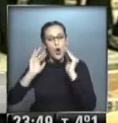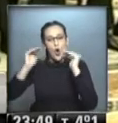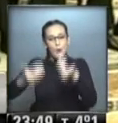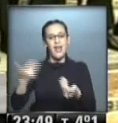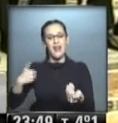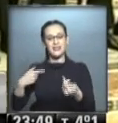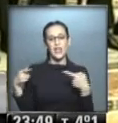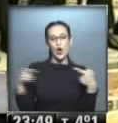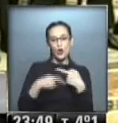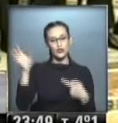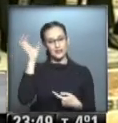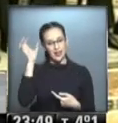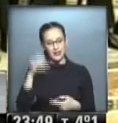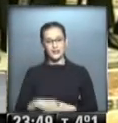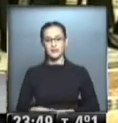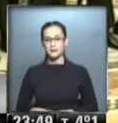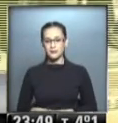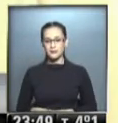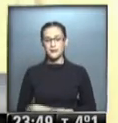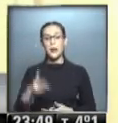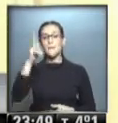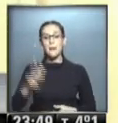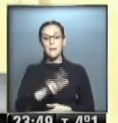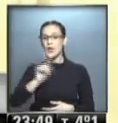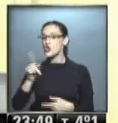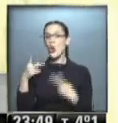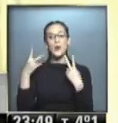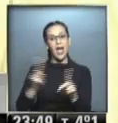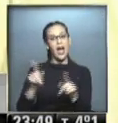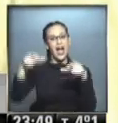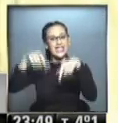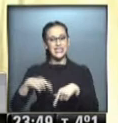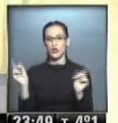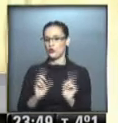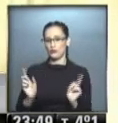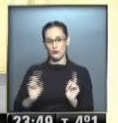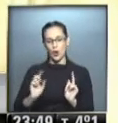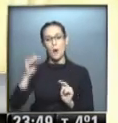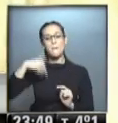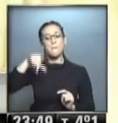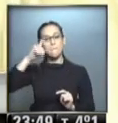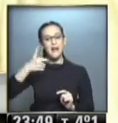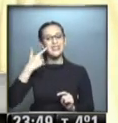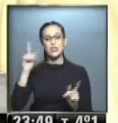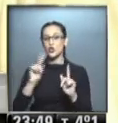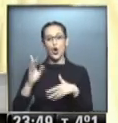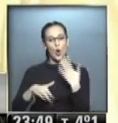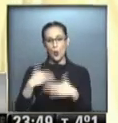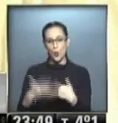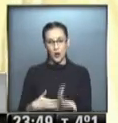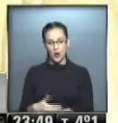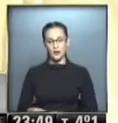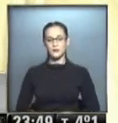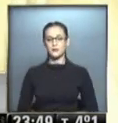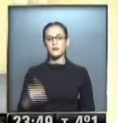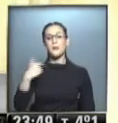Papa Francisco no va a estar en el estadio. Veremos qué sucede, porque otra Messi de las versiones va a estar, es ¿no? que va a ser. No, Messi tampoco. Una de las versiones es que va a ser el puntapié